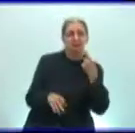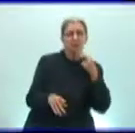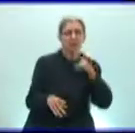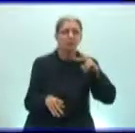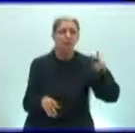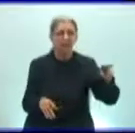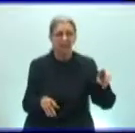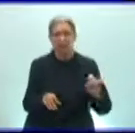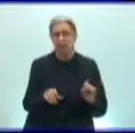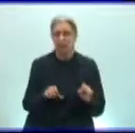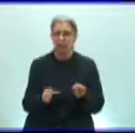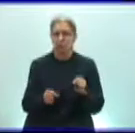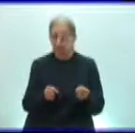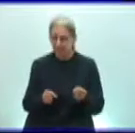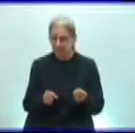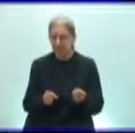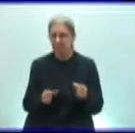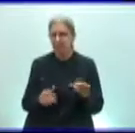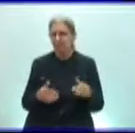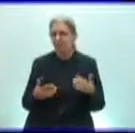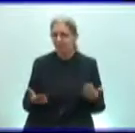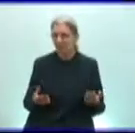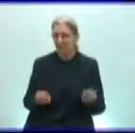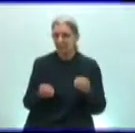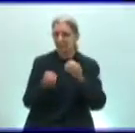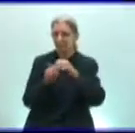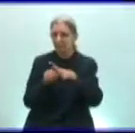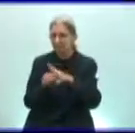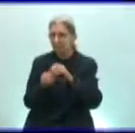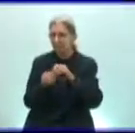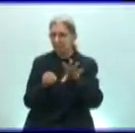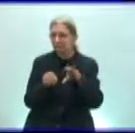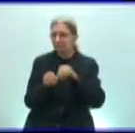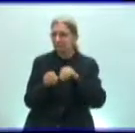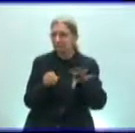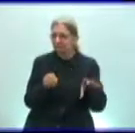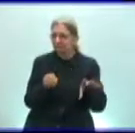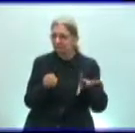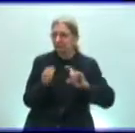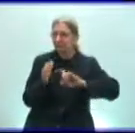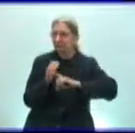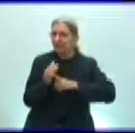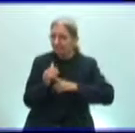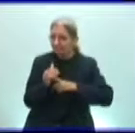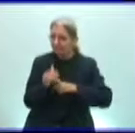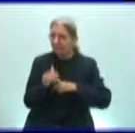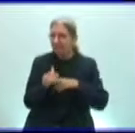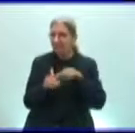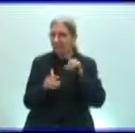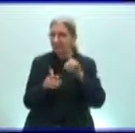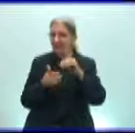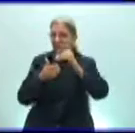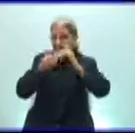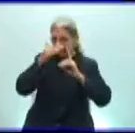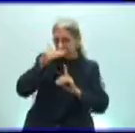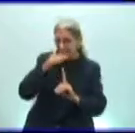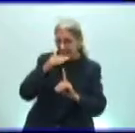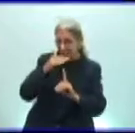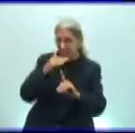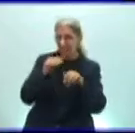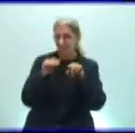dominio es necesario descomponer en factores los términos, los denominadores que lo necesitan, ¿verdad? Como en este